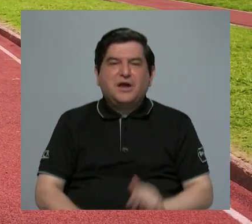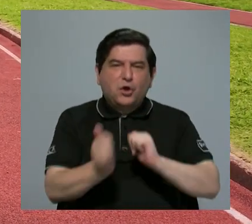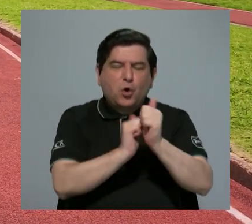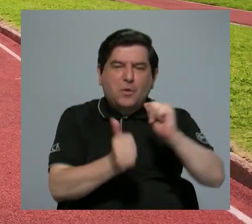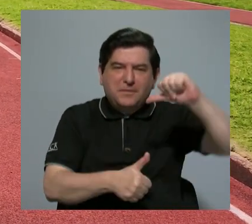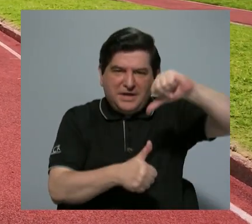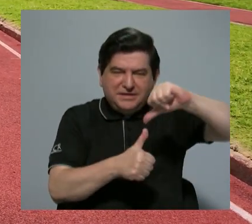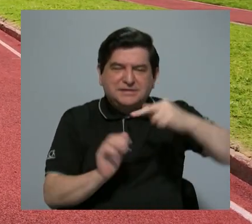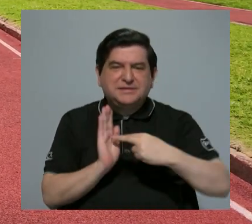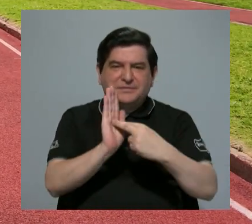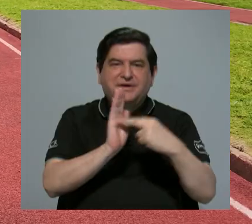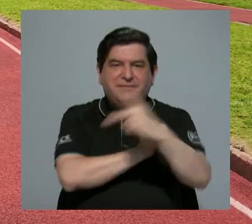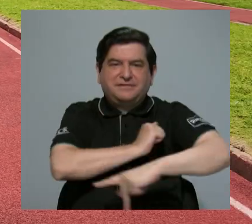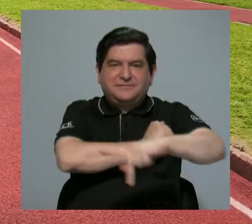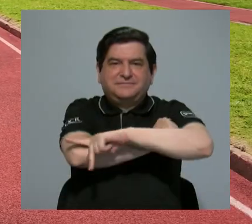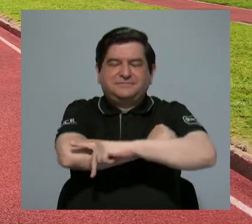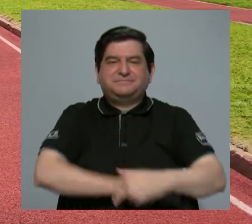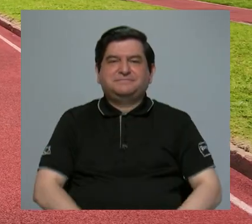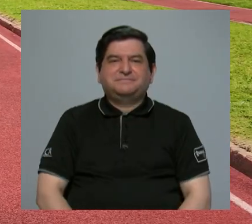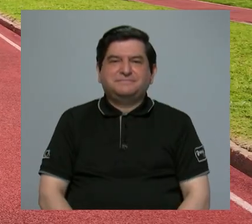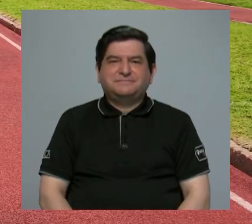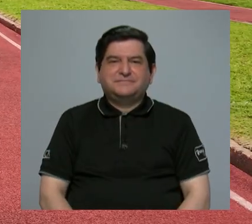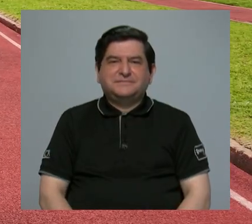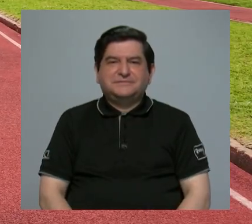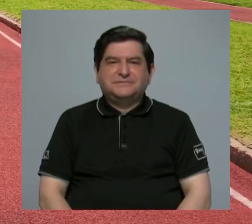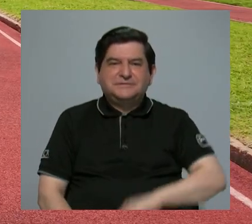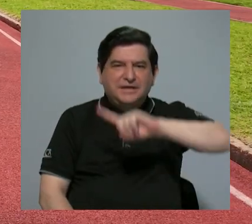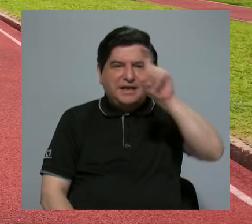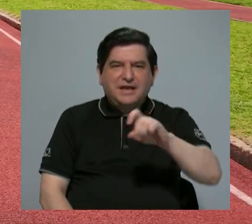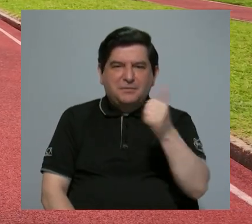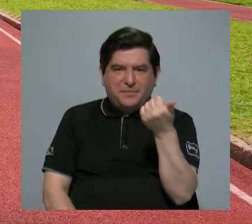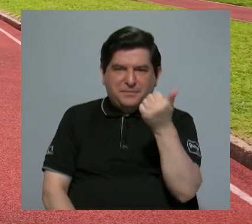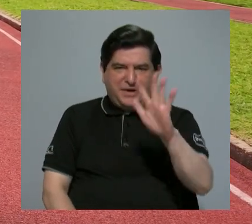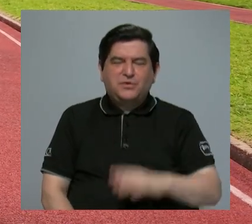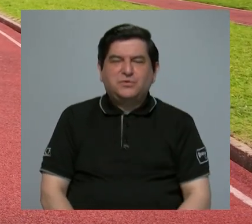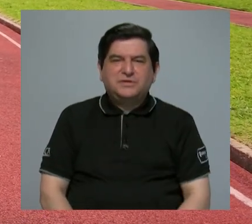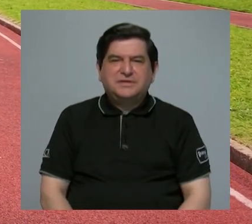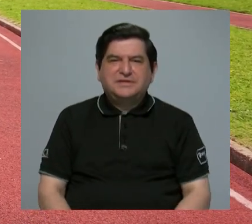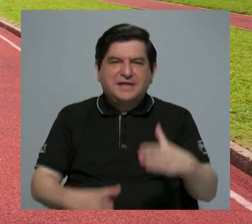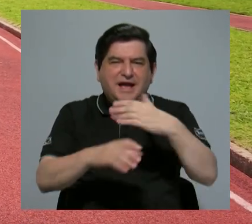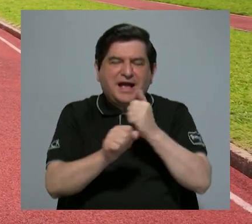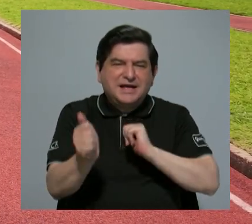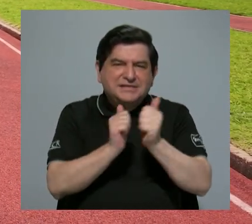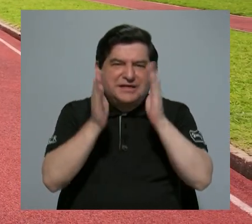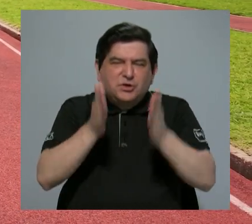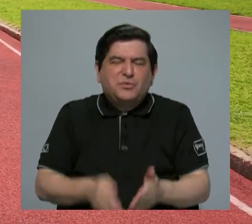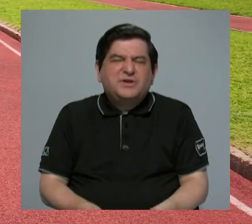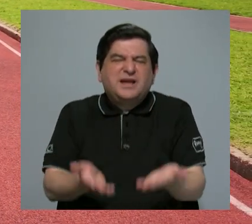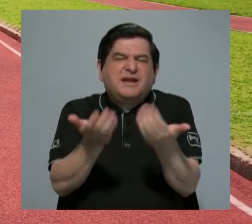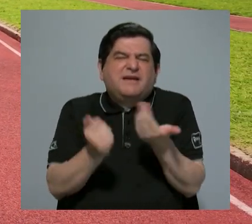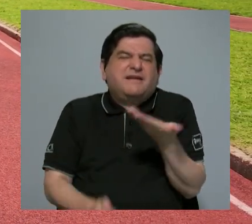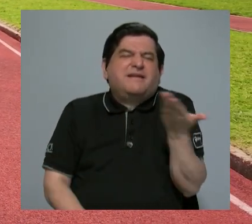centroamericano representando al país. Y nuestra pregunta número 15. ¿Qué quisiera lograr como deportista?